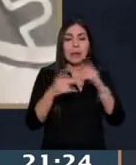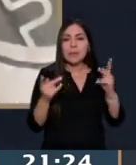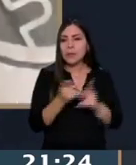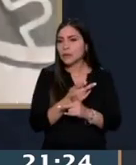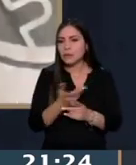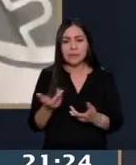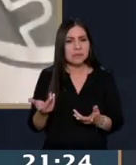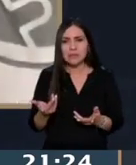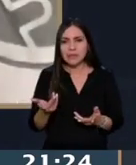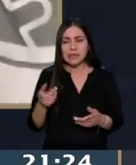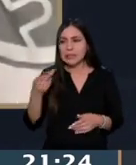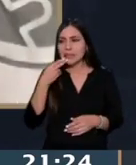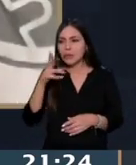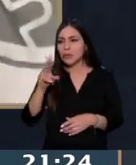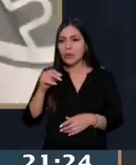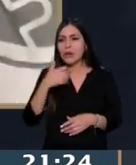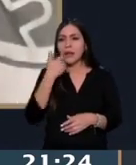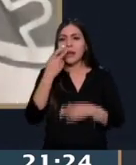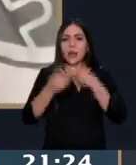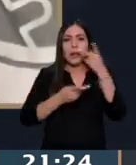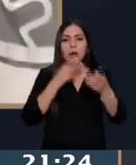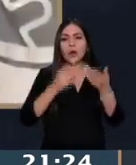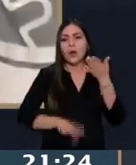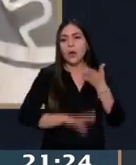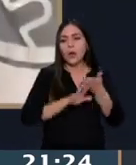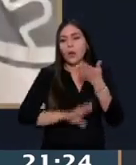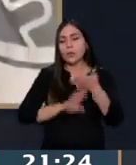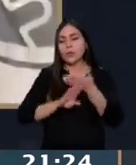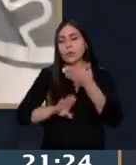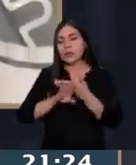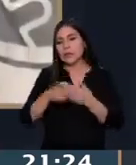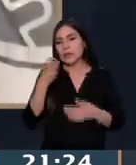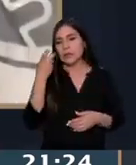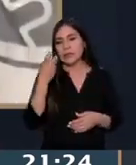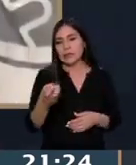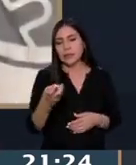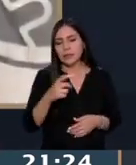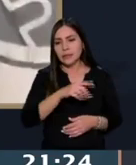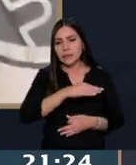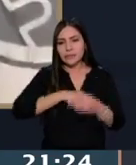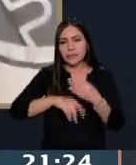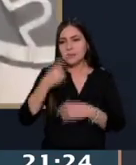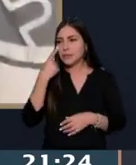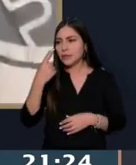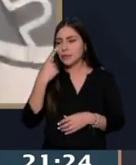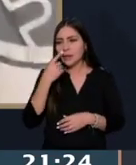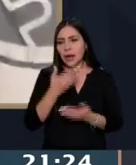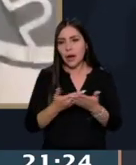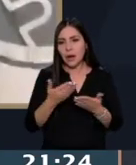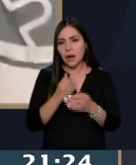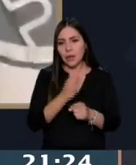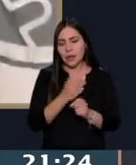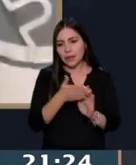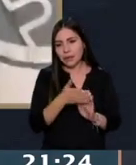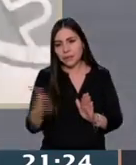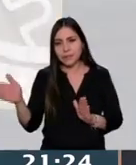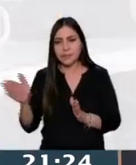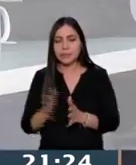informar a la ciudadanía, sino desacreditar. Ese es lo que hemos estado viendo en estos momentos.